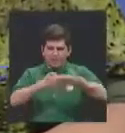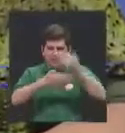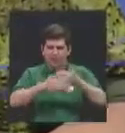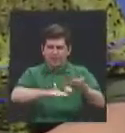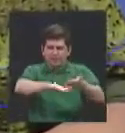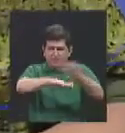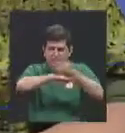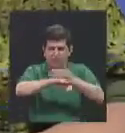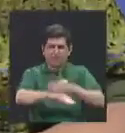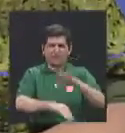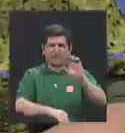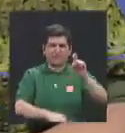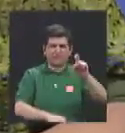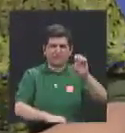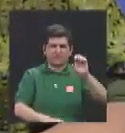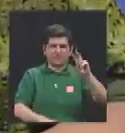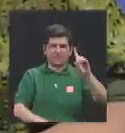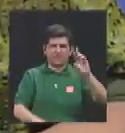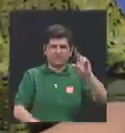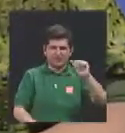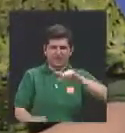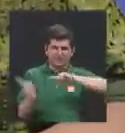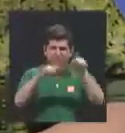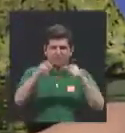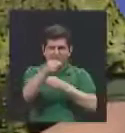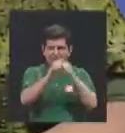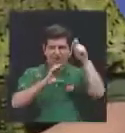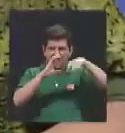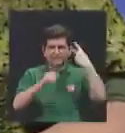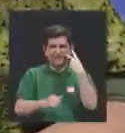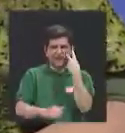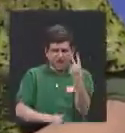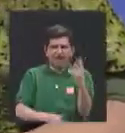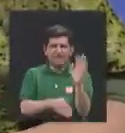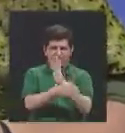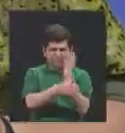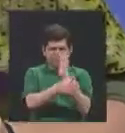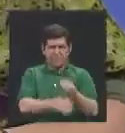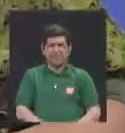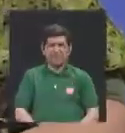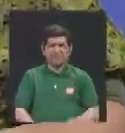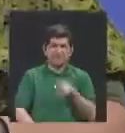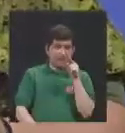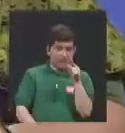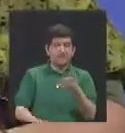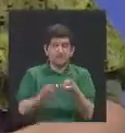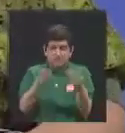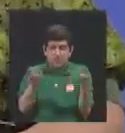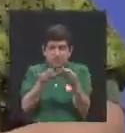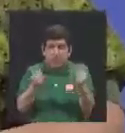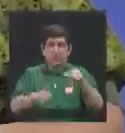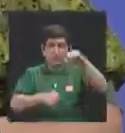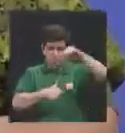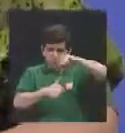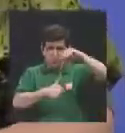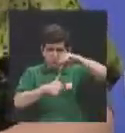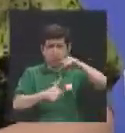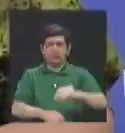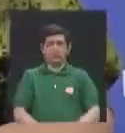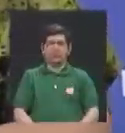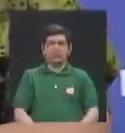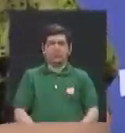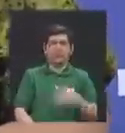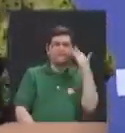avance del Exendra para que vaya al cine, se motive y vaya a las salas de cine para que lo vea una película, producción